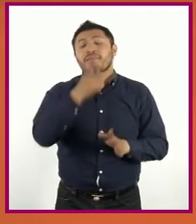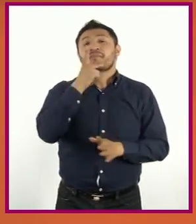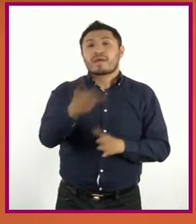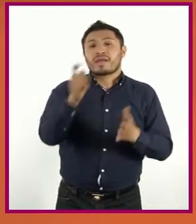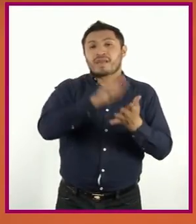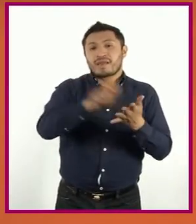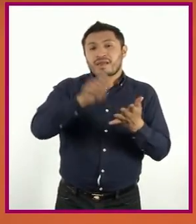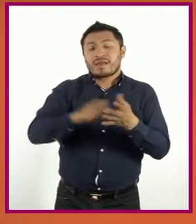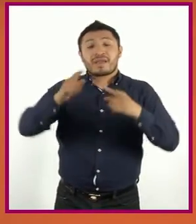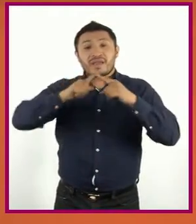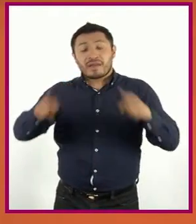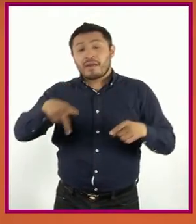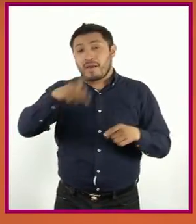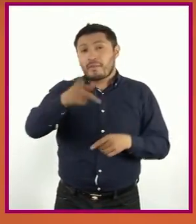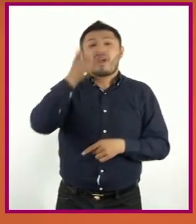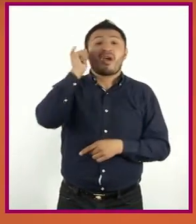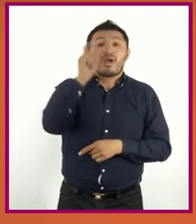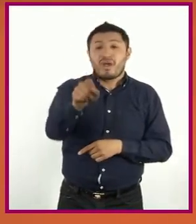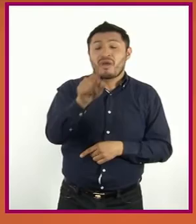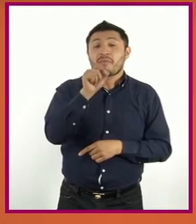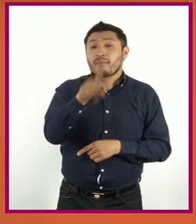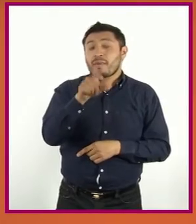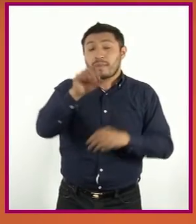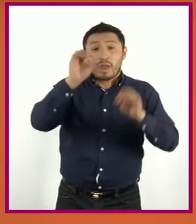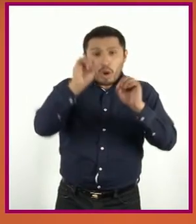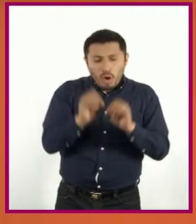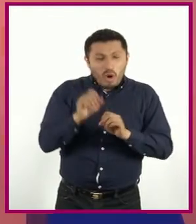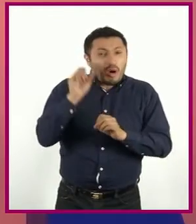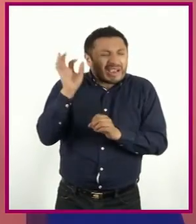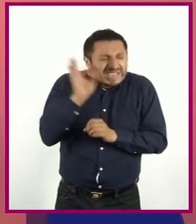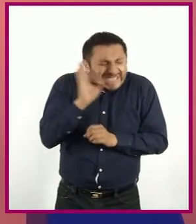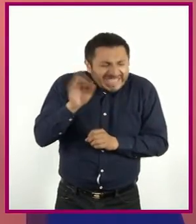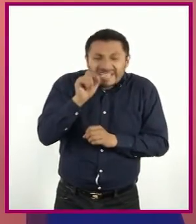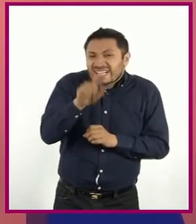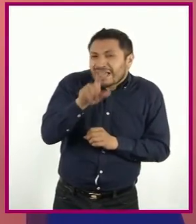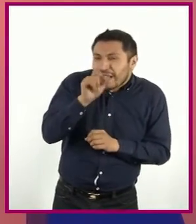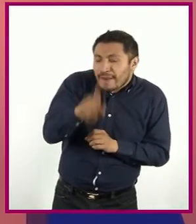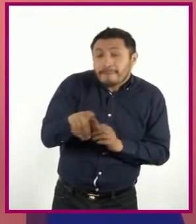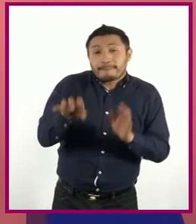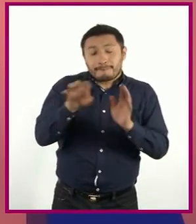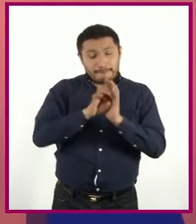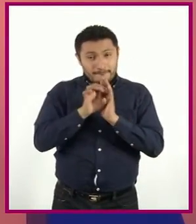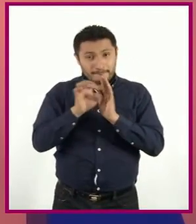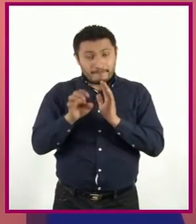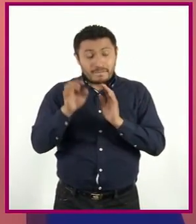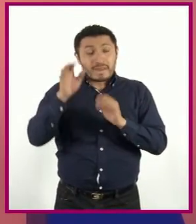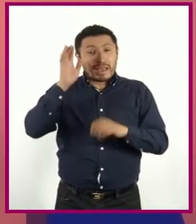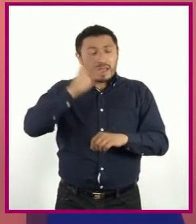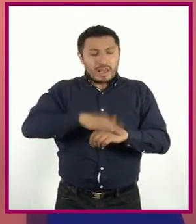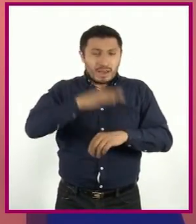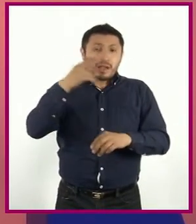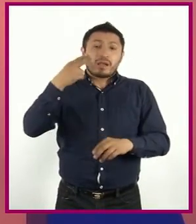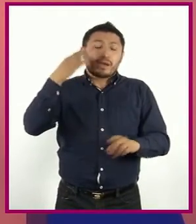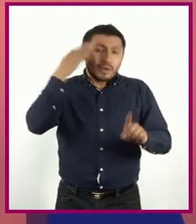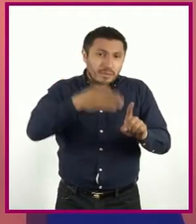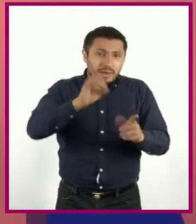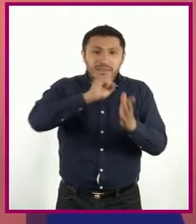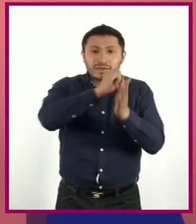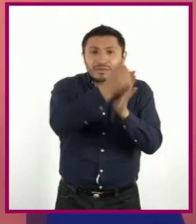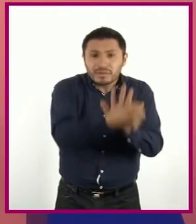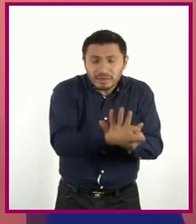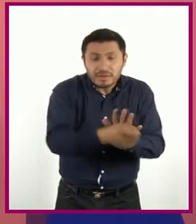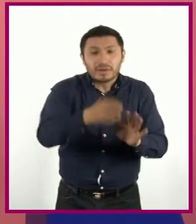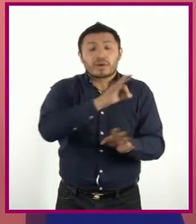escriben diferente, pero expresan lo mismo o casi lo mismo. La principal función de los sinónimos es que